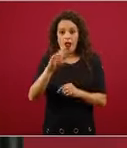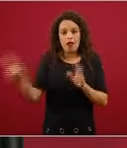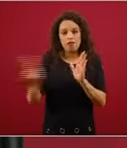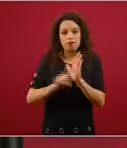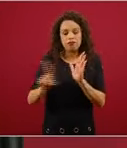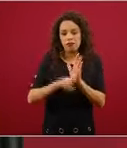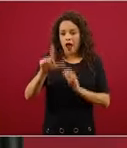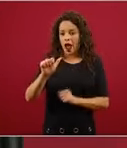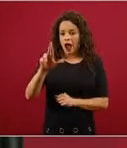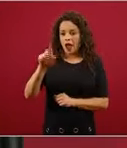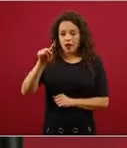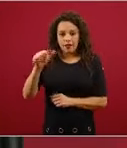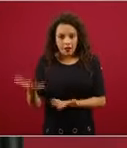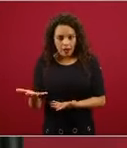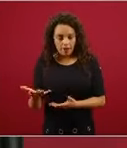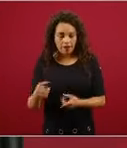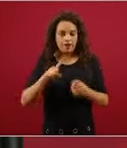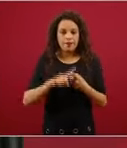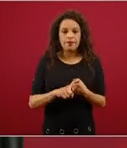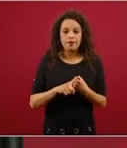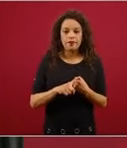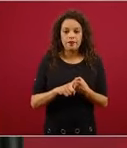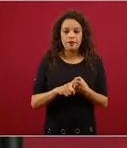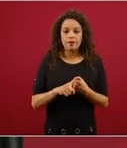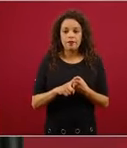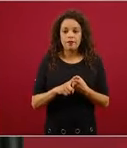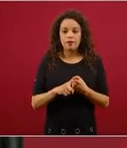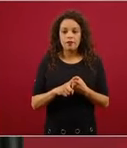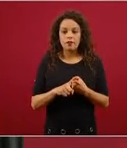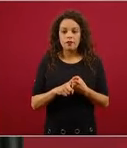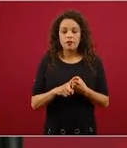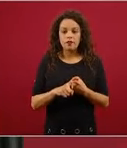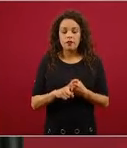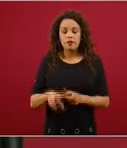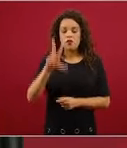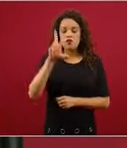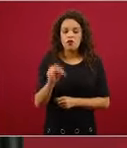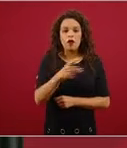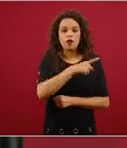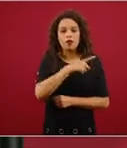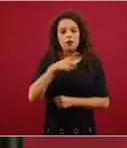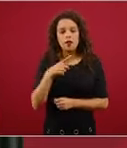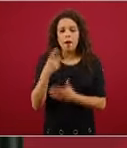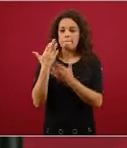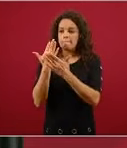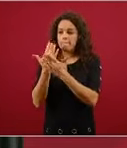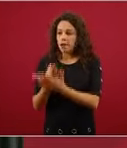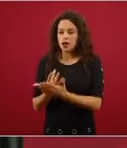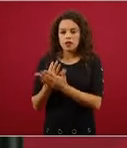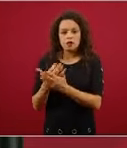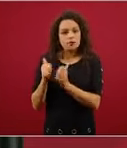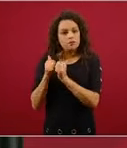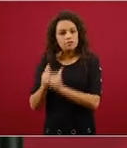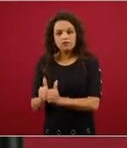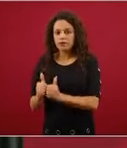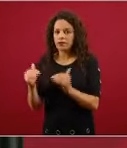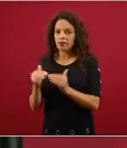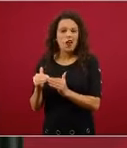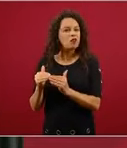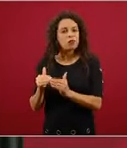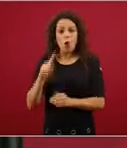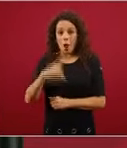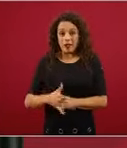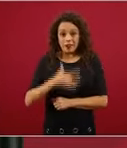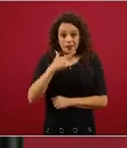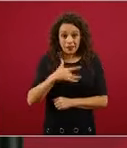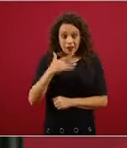hemos estado formulando periódicamente. No se espere. Si usted tiene estos síntomas, fiebre, tos, dolor